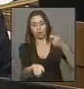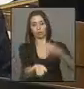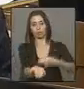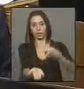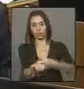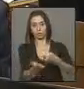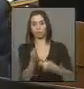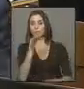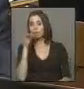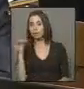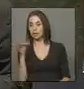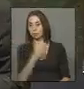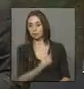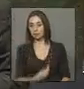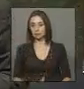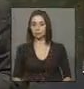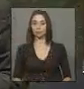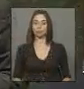He dicho, Presidente.